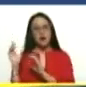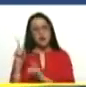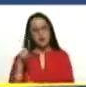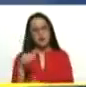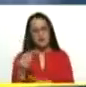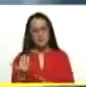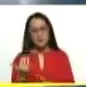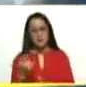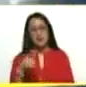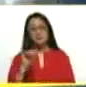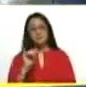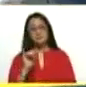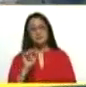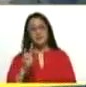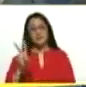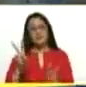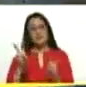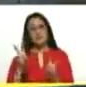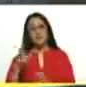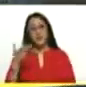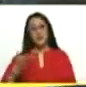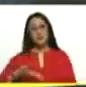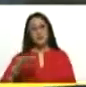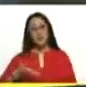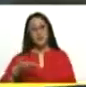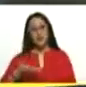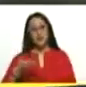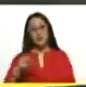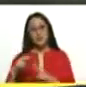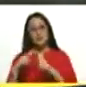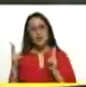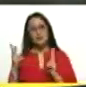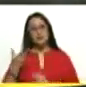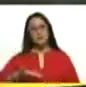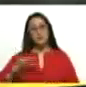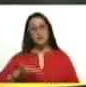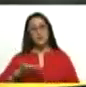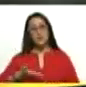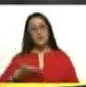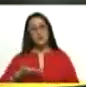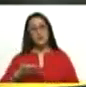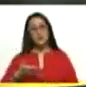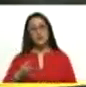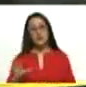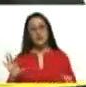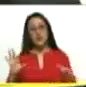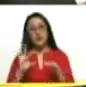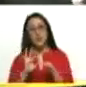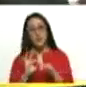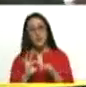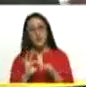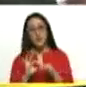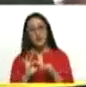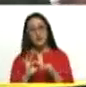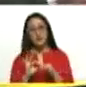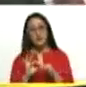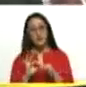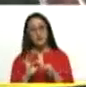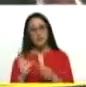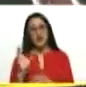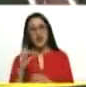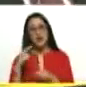jugado un papel de un puente muy importante uniendo de Caracas y Estambul,